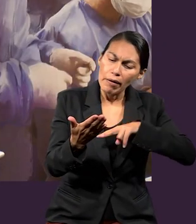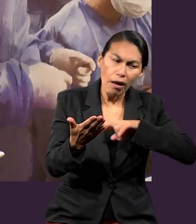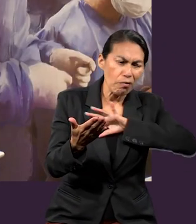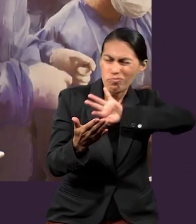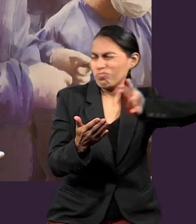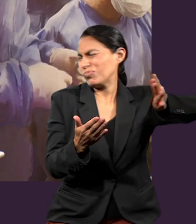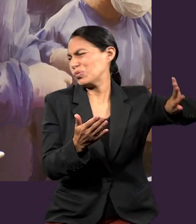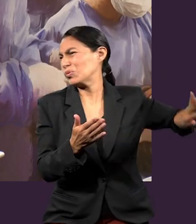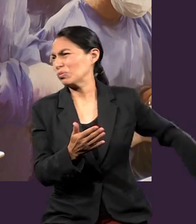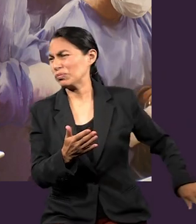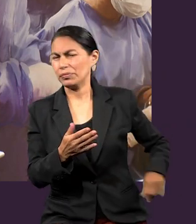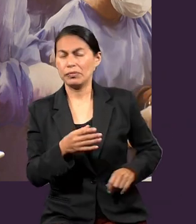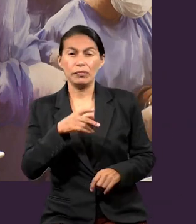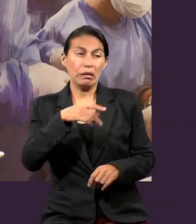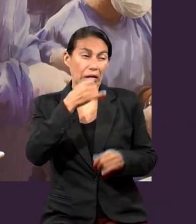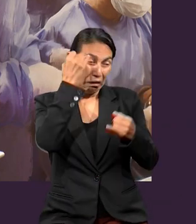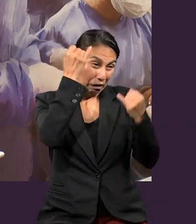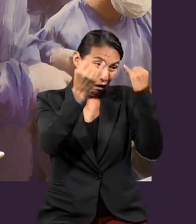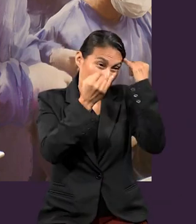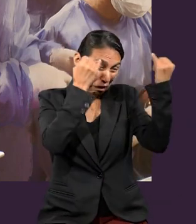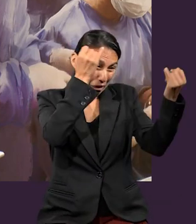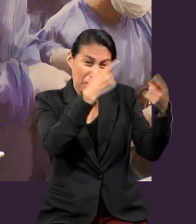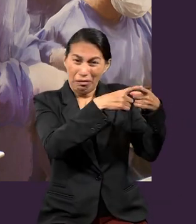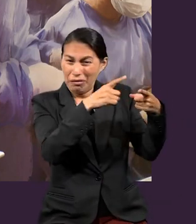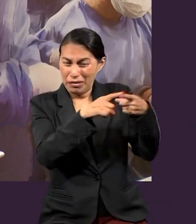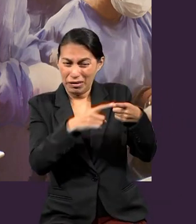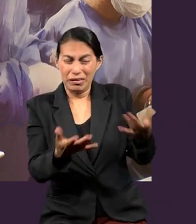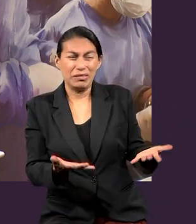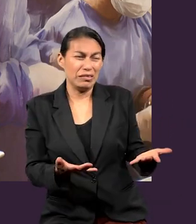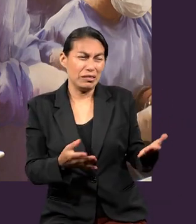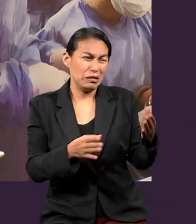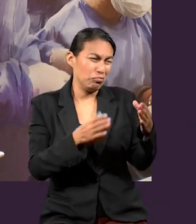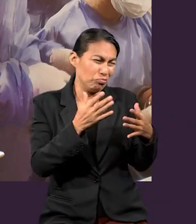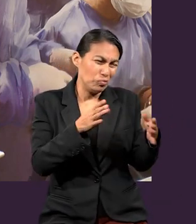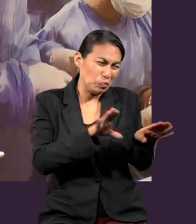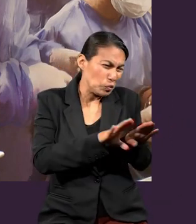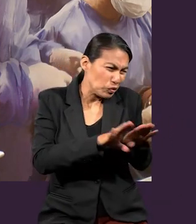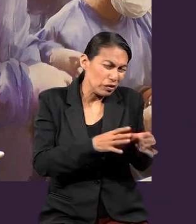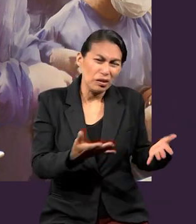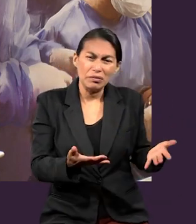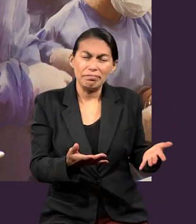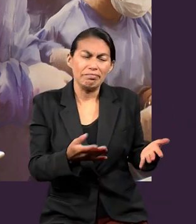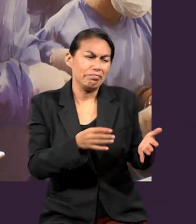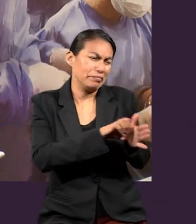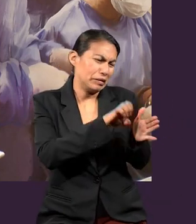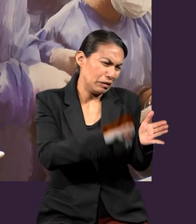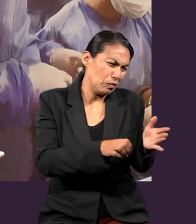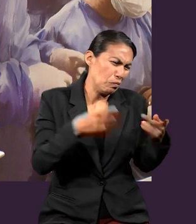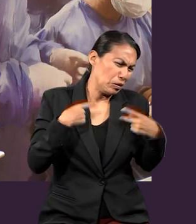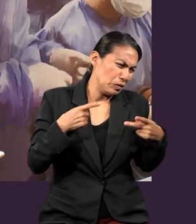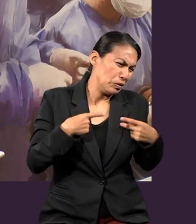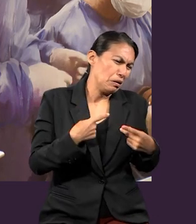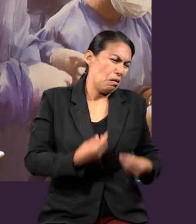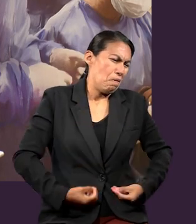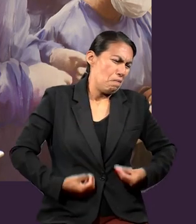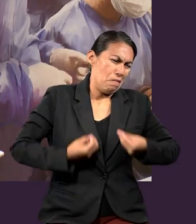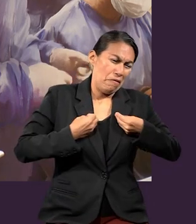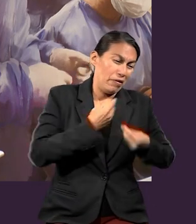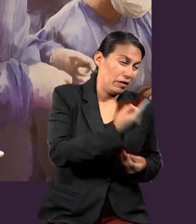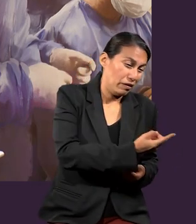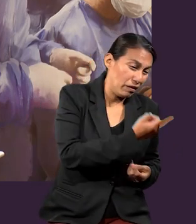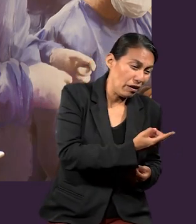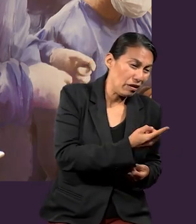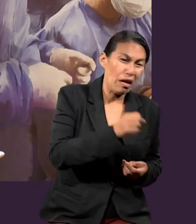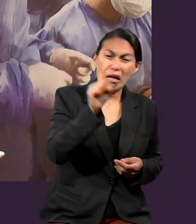teorías acerca de muchas cosas, que si de la inmortalidad del